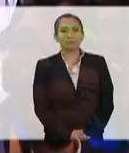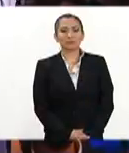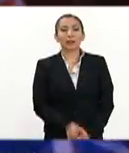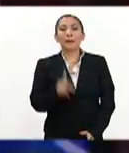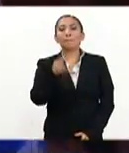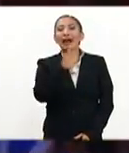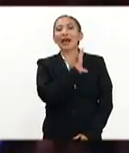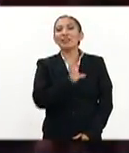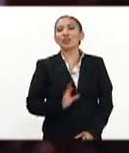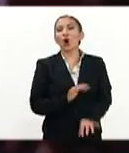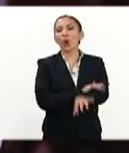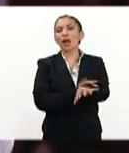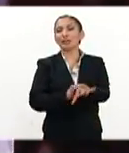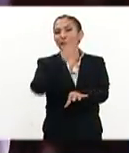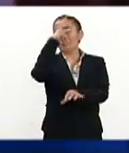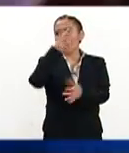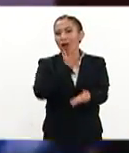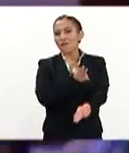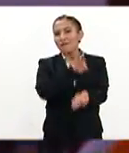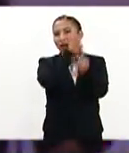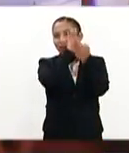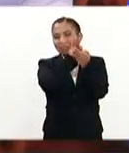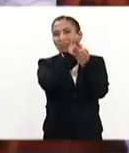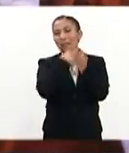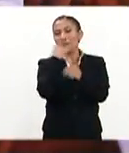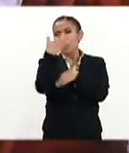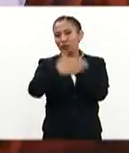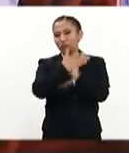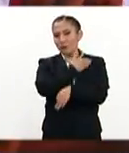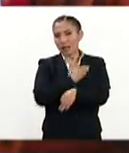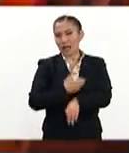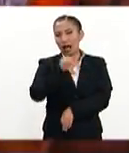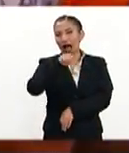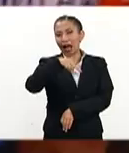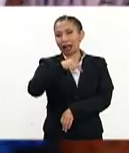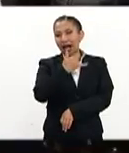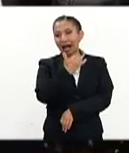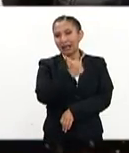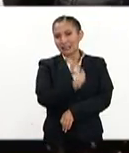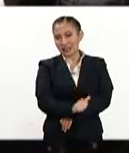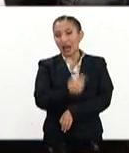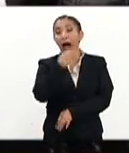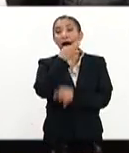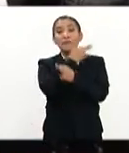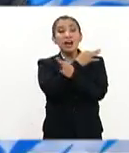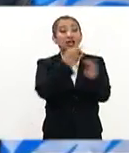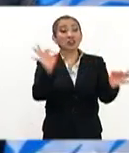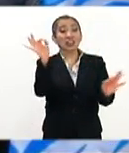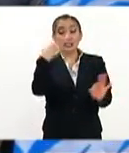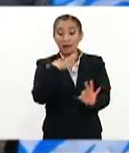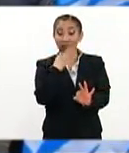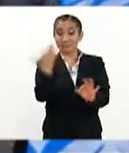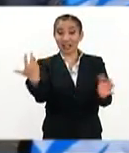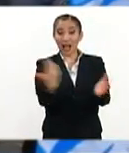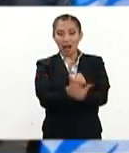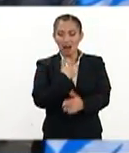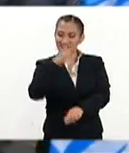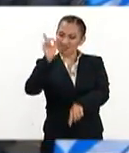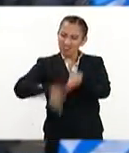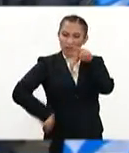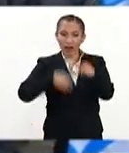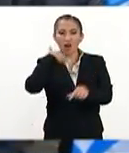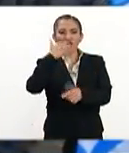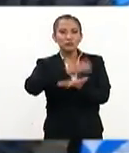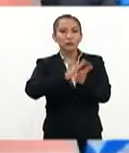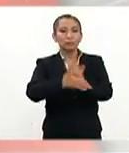El precandidato de la coalición por México al frente a la presidencia, Ricardo Anaya Cortés, informó que de llegar al gobierno acabará con la